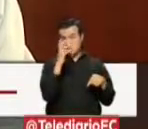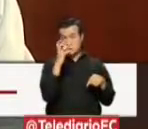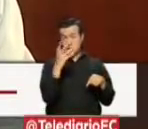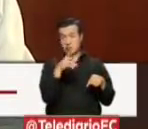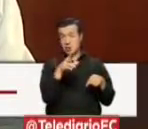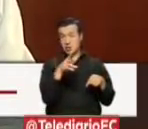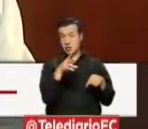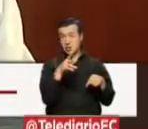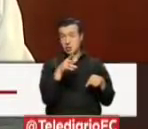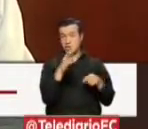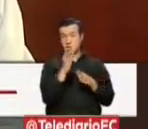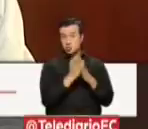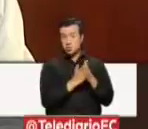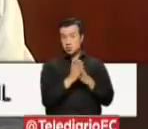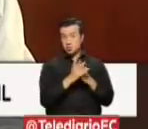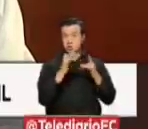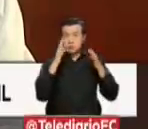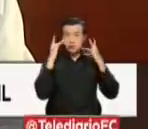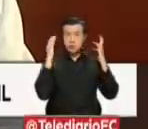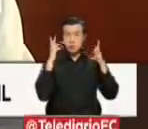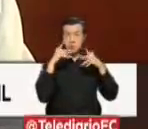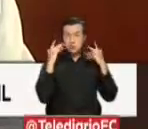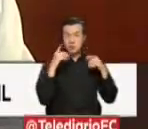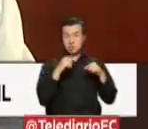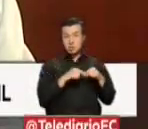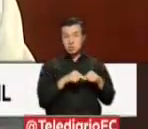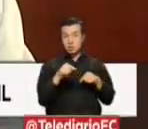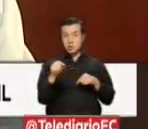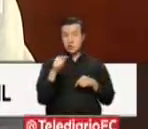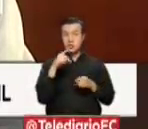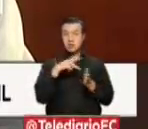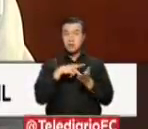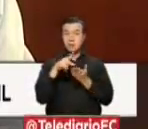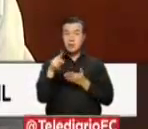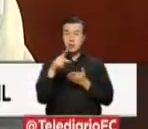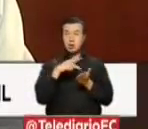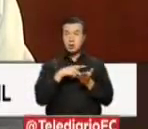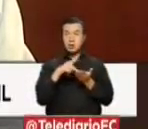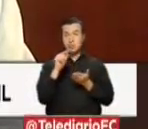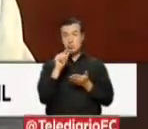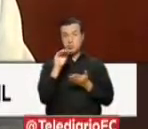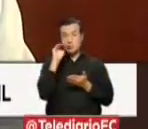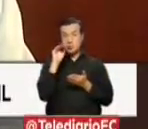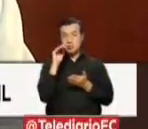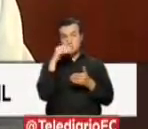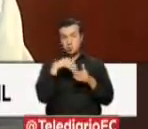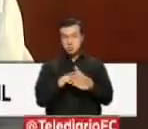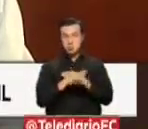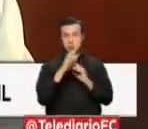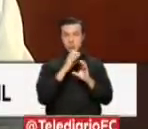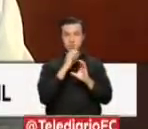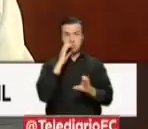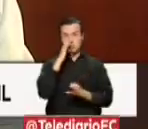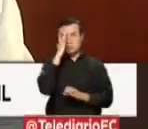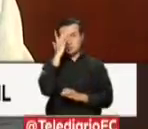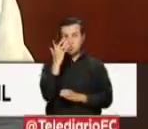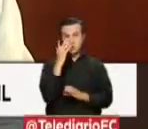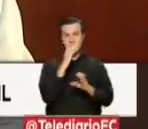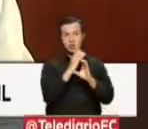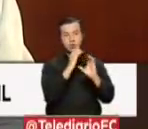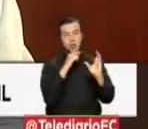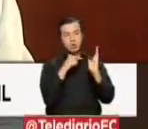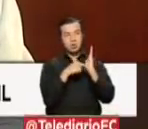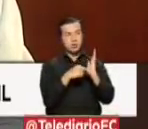tomar el servicio con aire acondicionado, pagaría una diferencia al ingresar al bus. ¿Por qué razón? Porque este